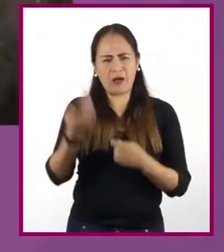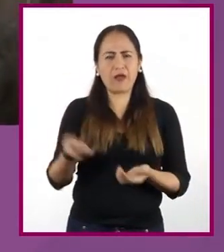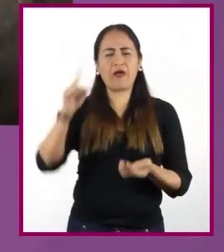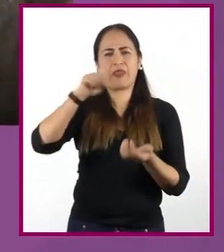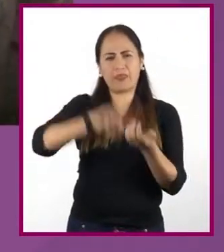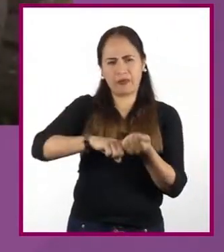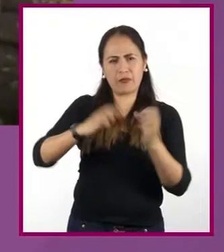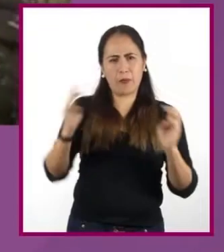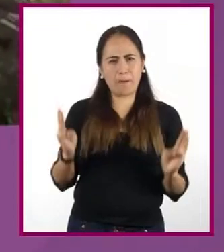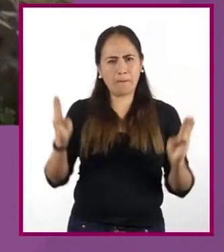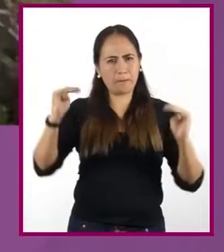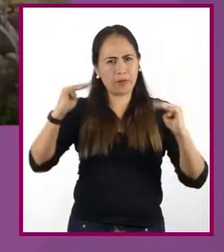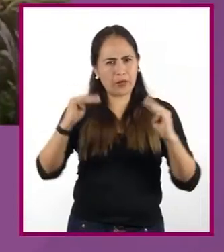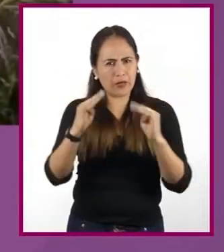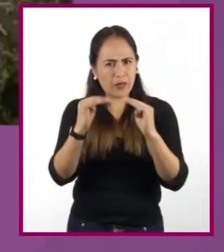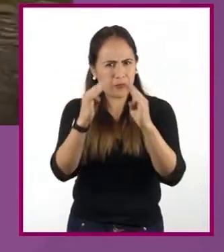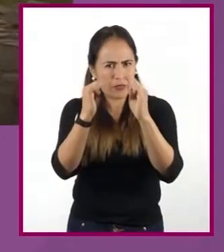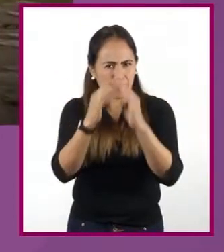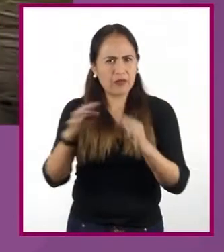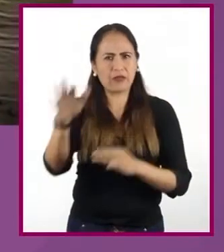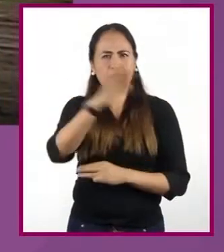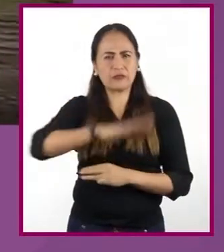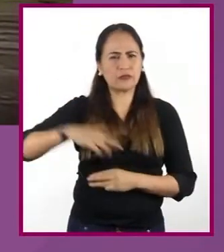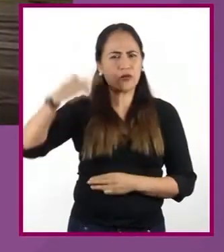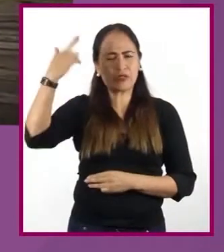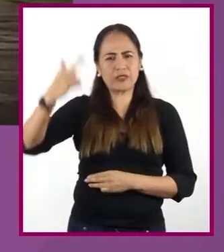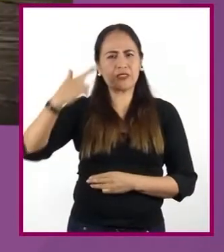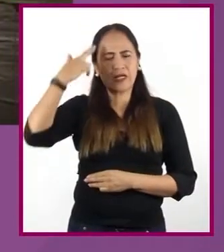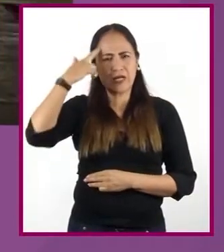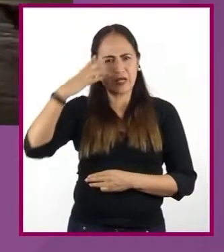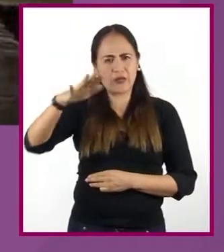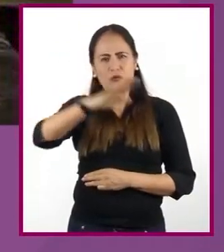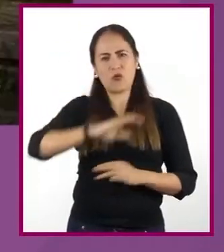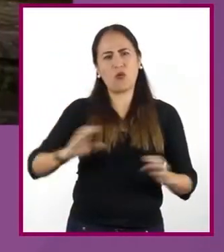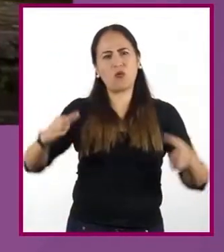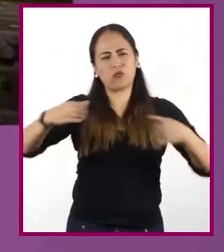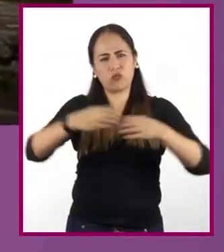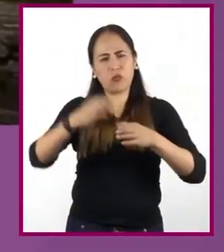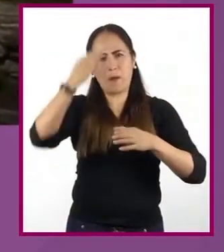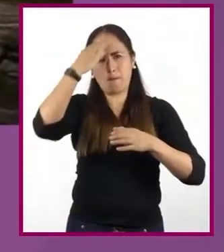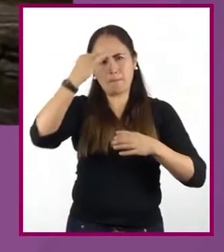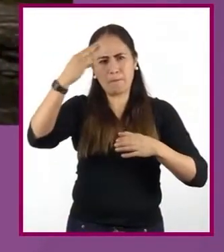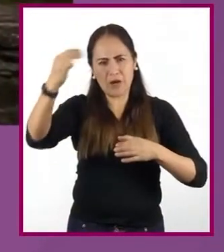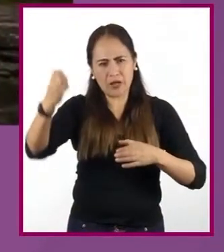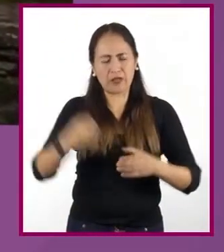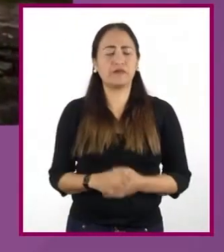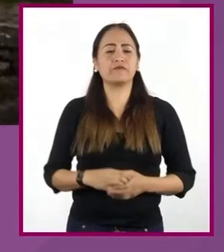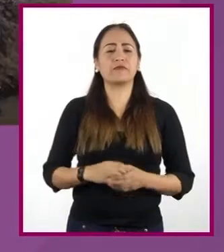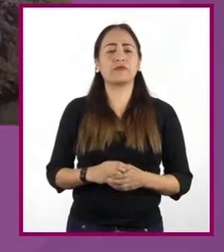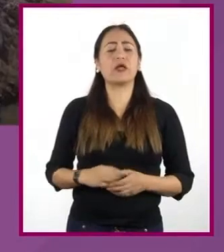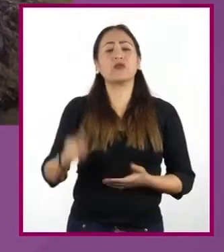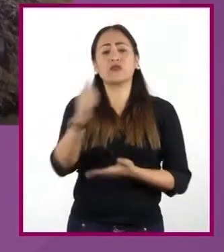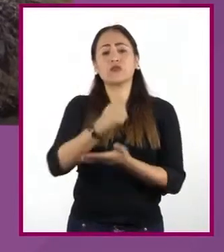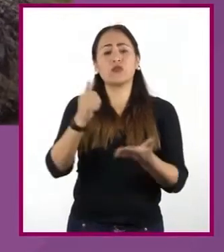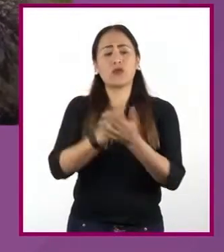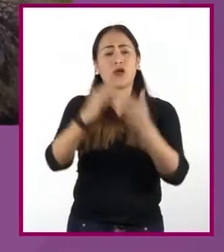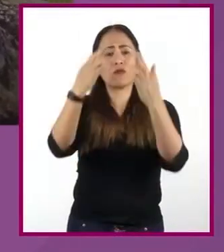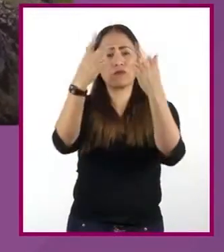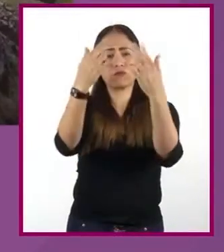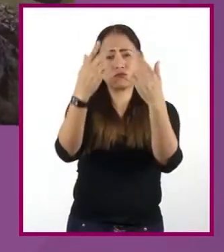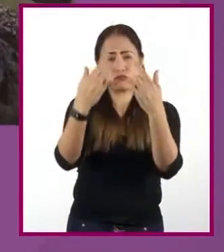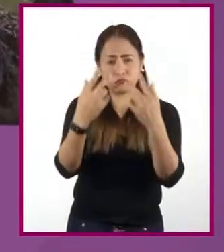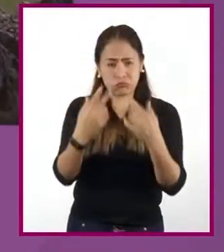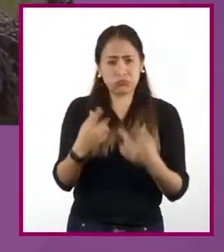de un antiguo y templado reino maya. Ruinas que, según sus inscripciones jeroglíficas, tenían